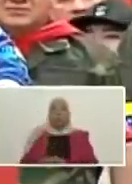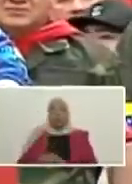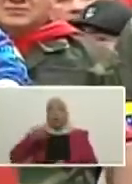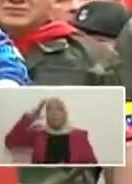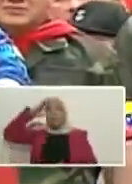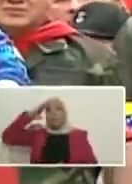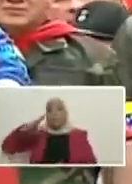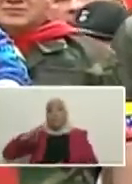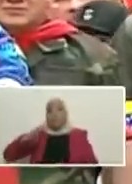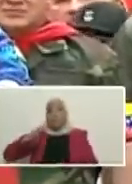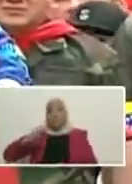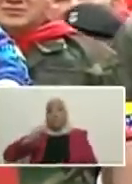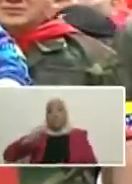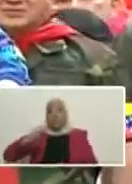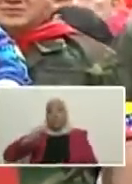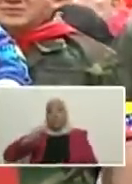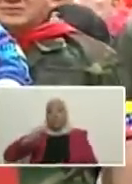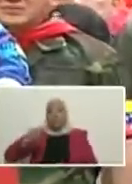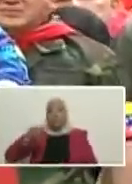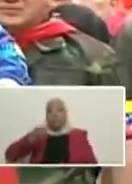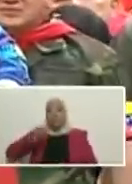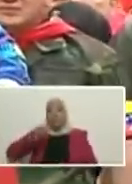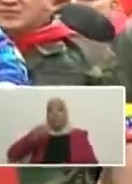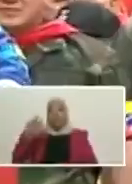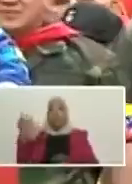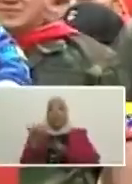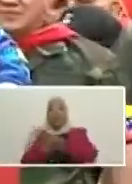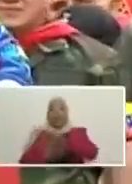militar de la intentona